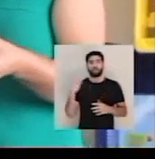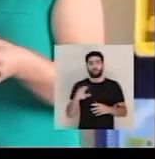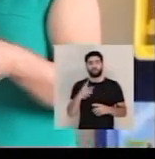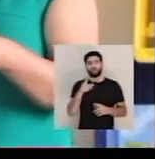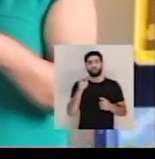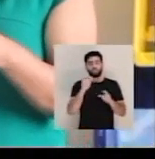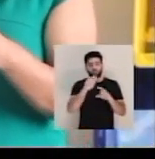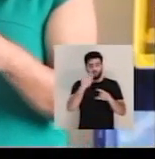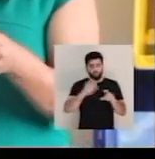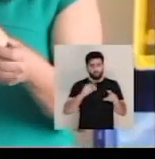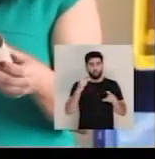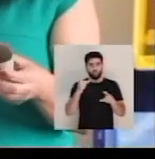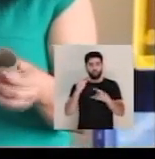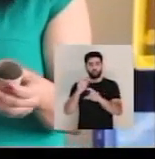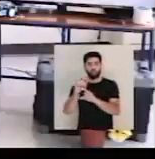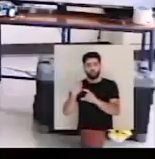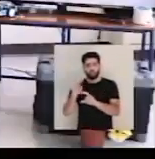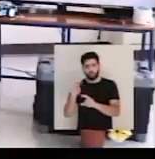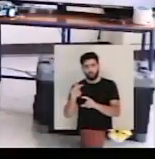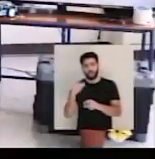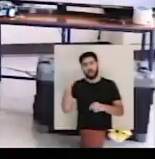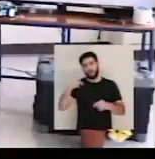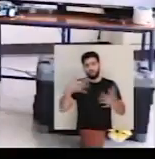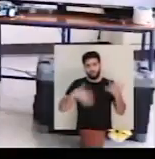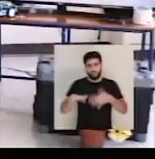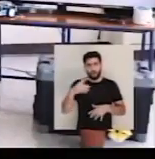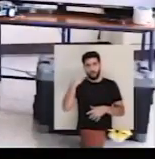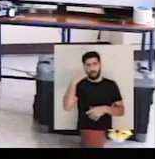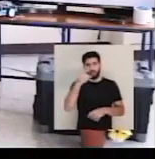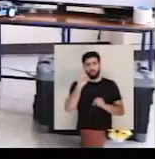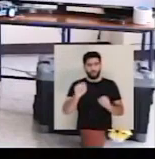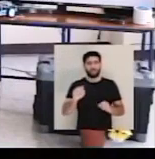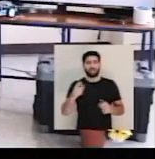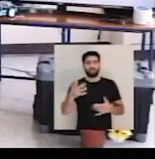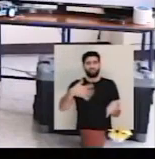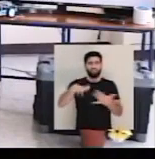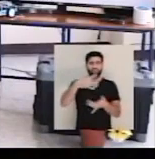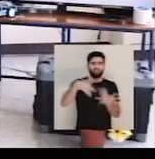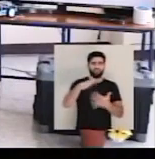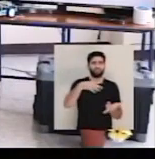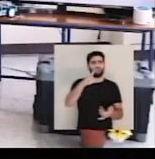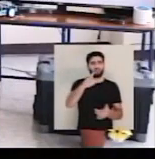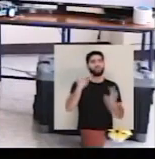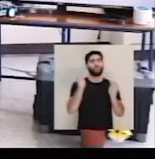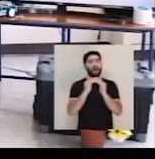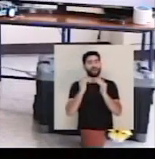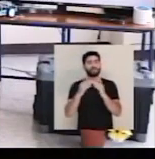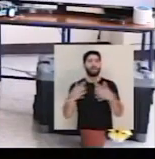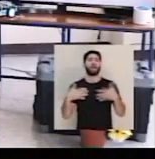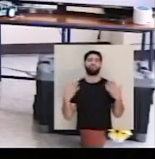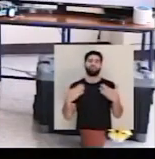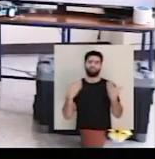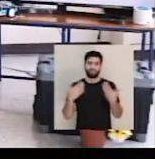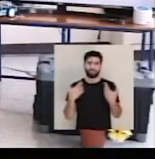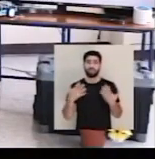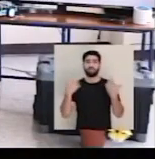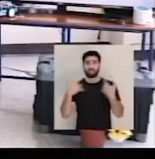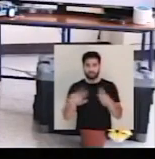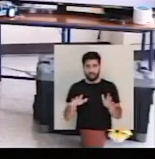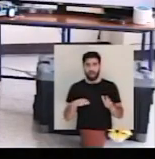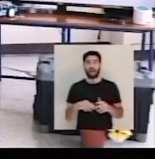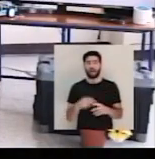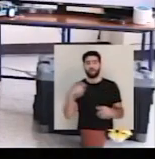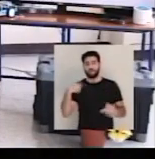juego con una pelota, para que ustedes se diviertan en casa. Ya que tenemos nuestros